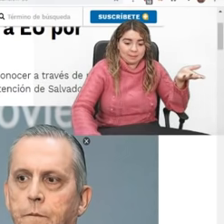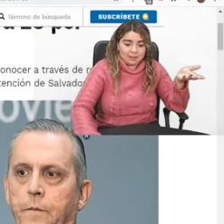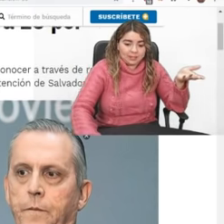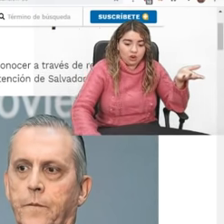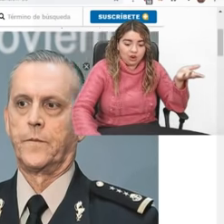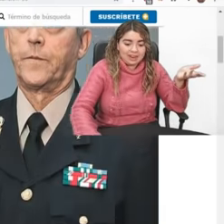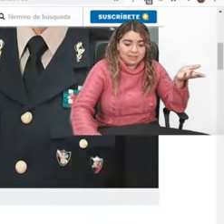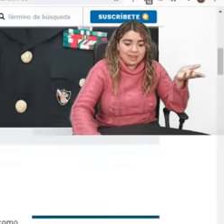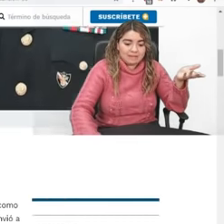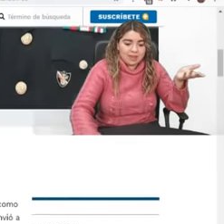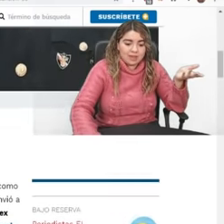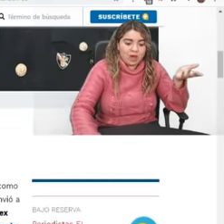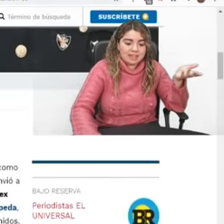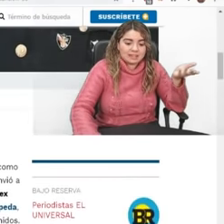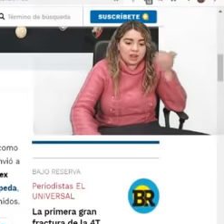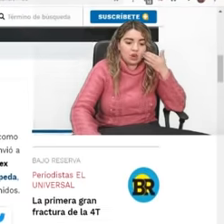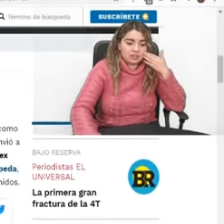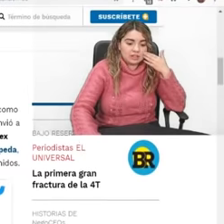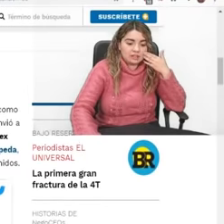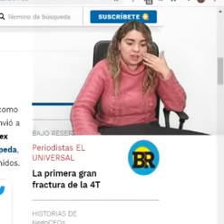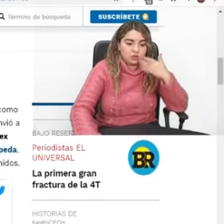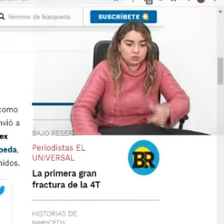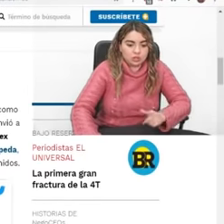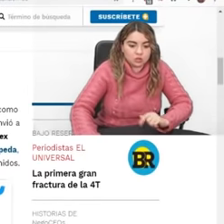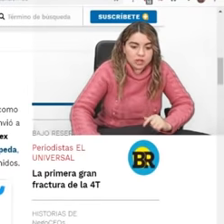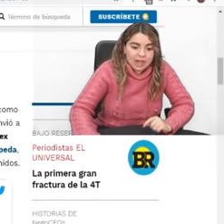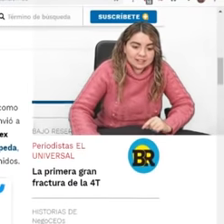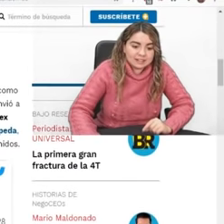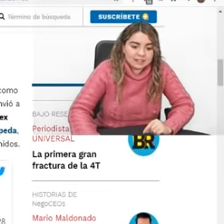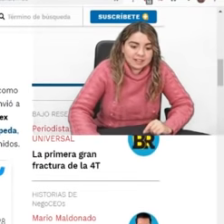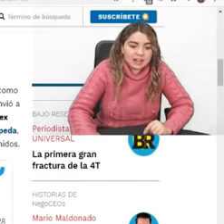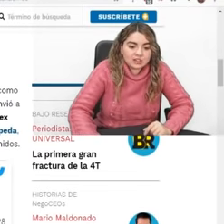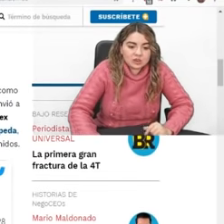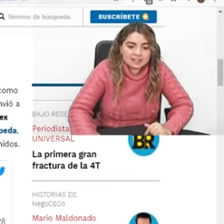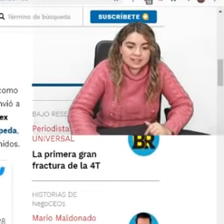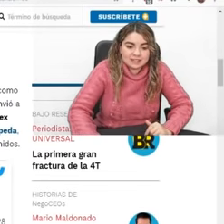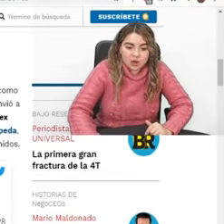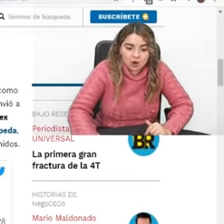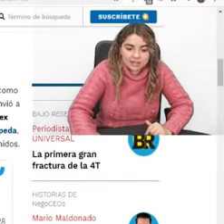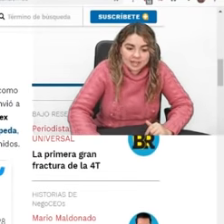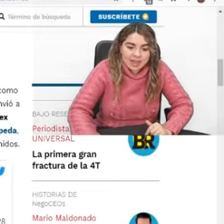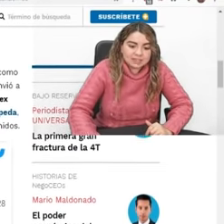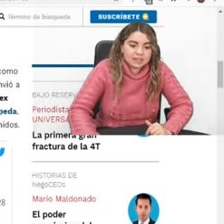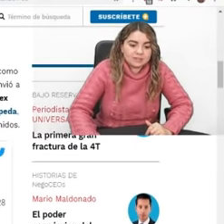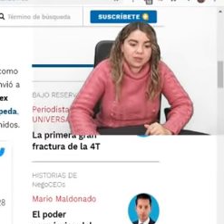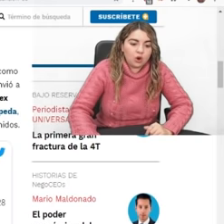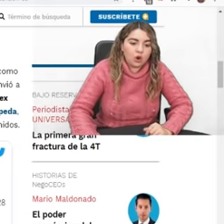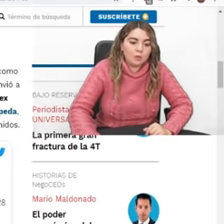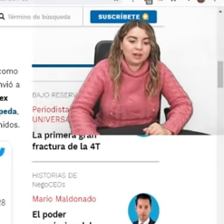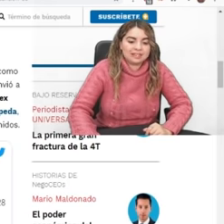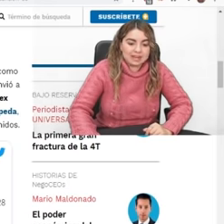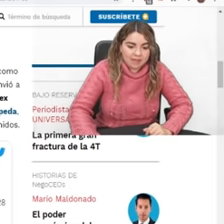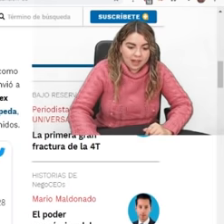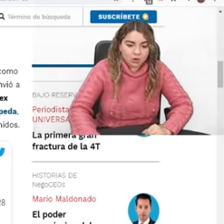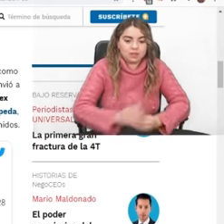que México le había enviado hacia los Estados Unidos. La Secretaría de Relaciones Exteriores desclasificó